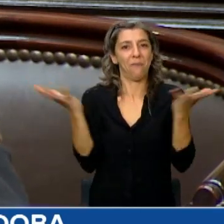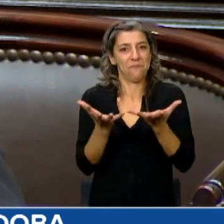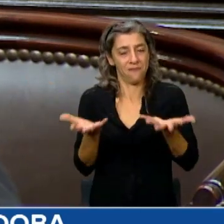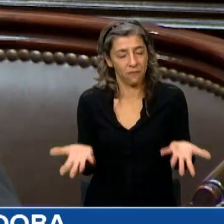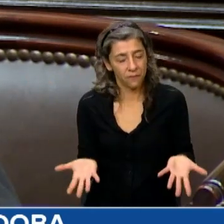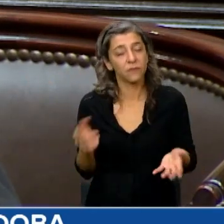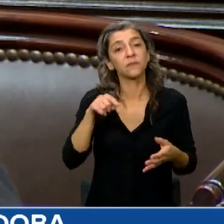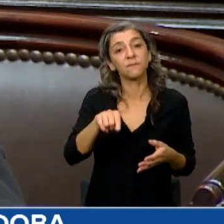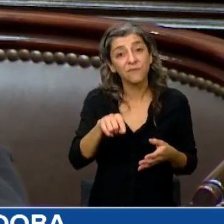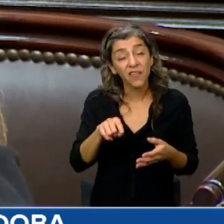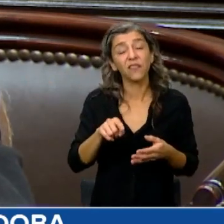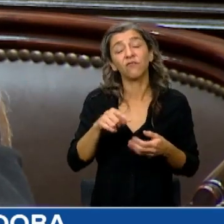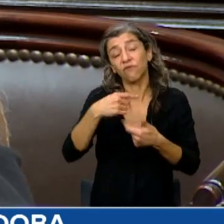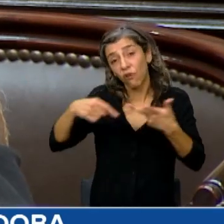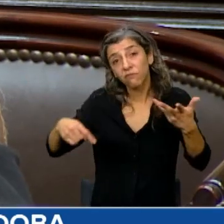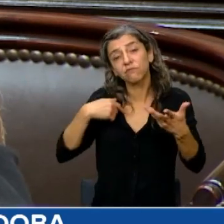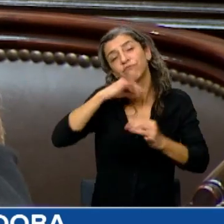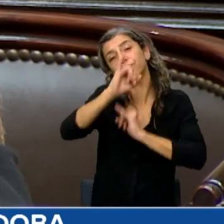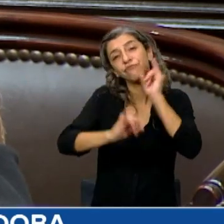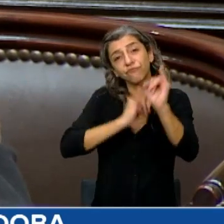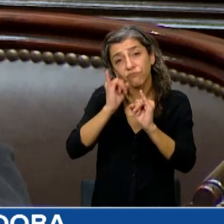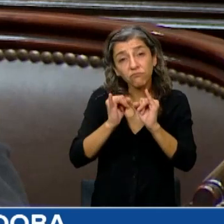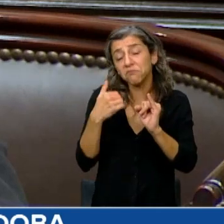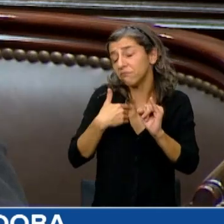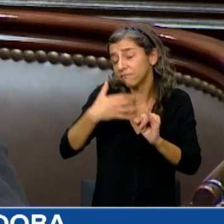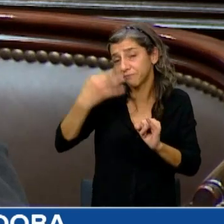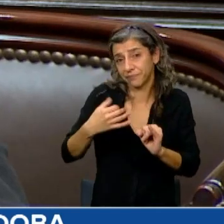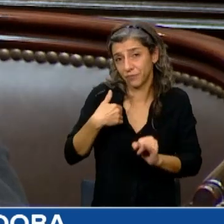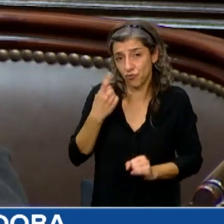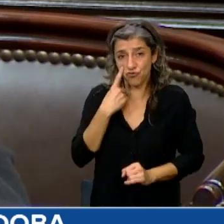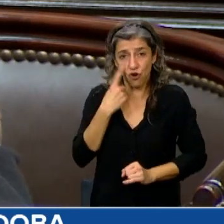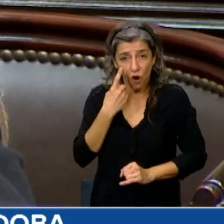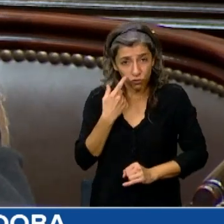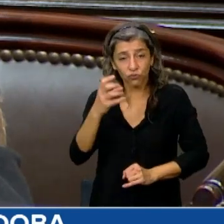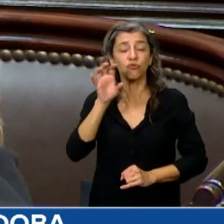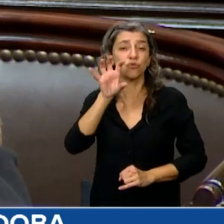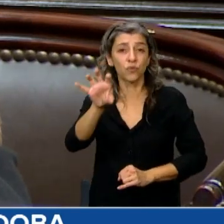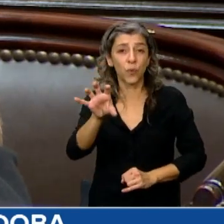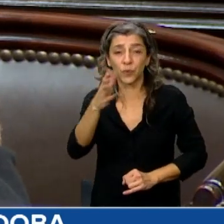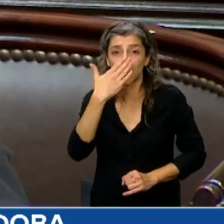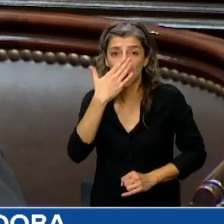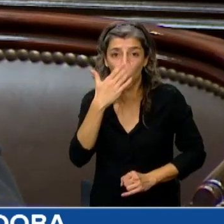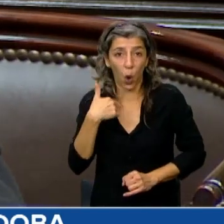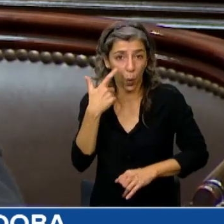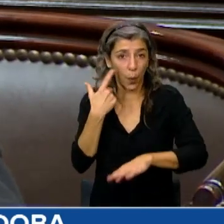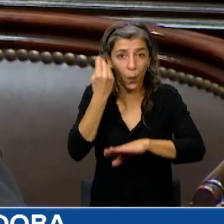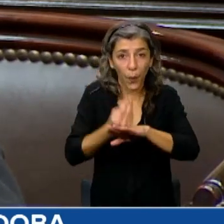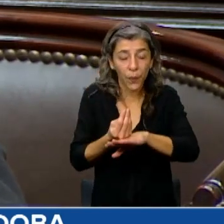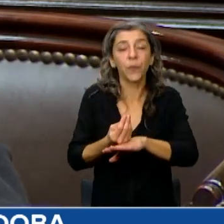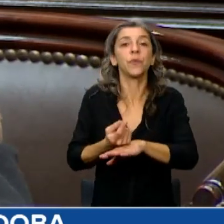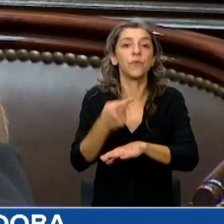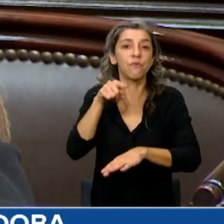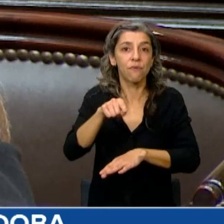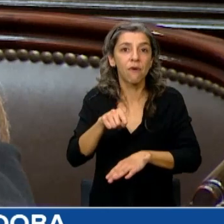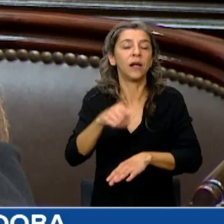lo digo con conocimiento de causa porque yo vivo en la provincia de Córdoba, nuestra provincia tiene una economía regional del